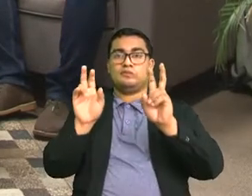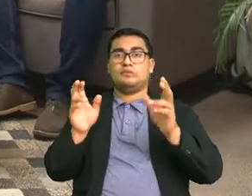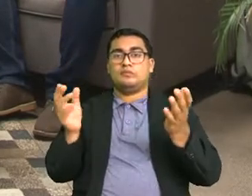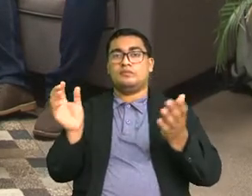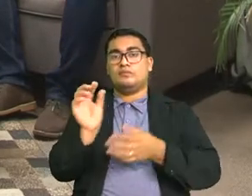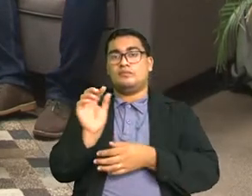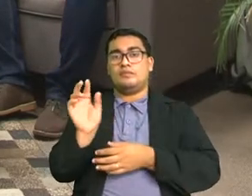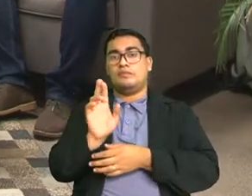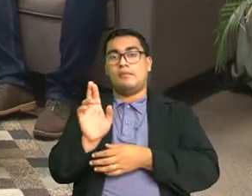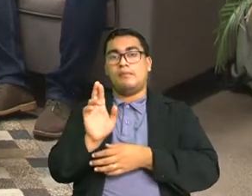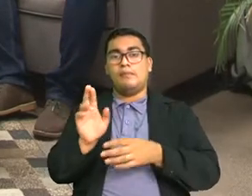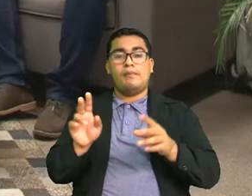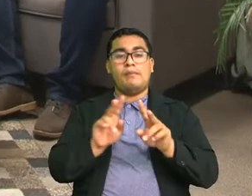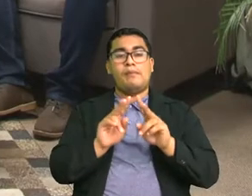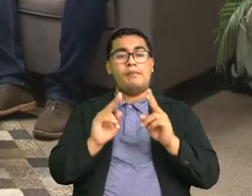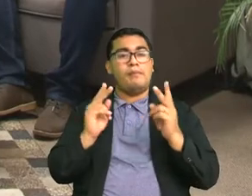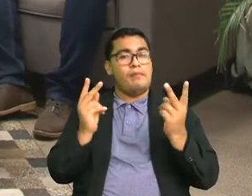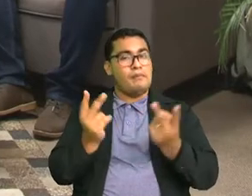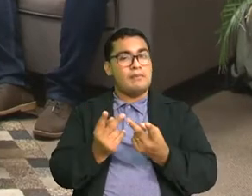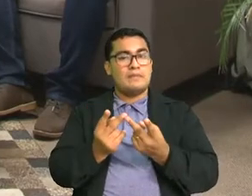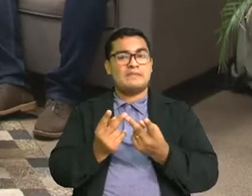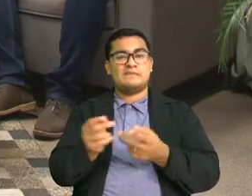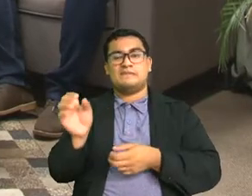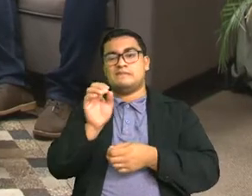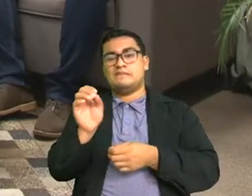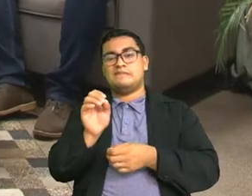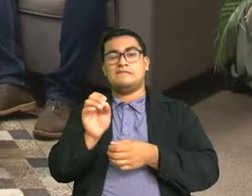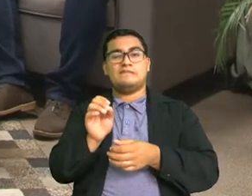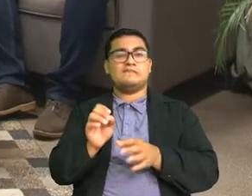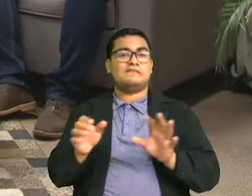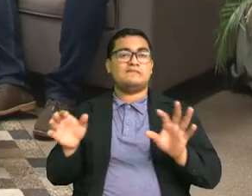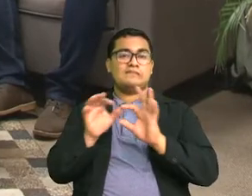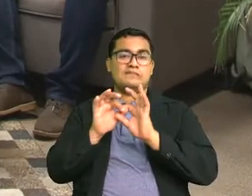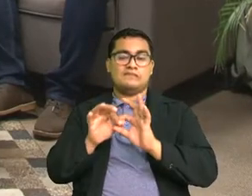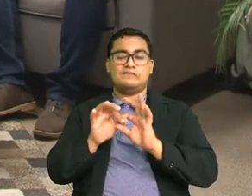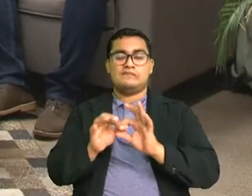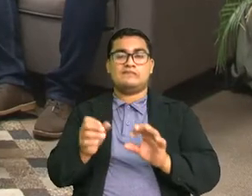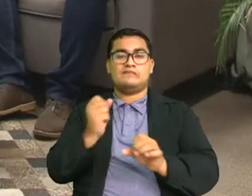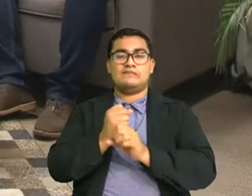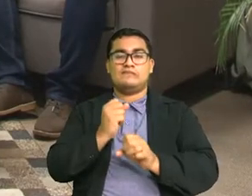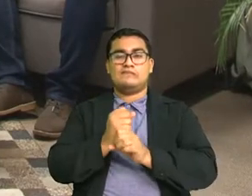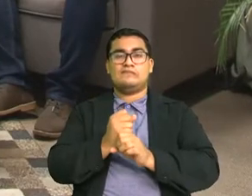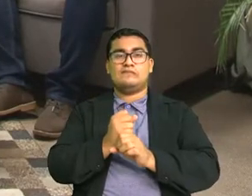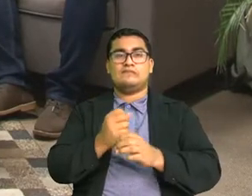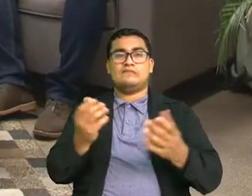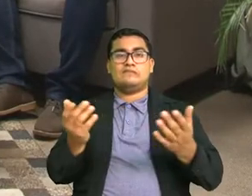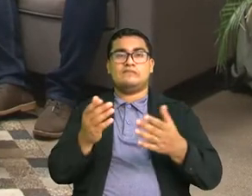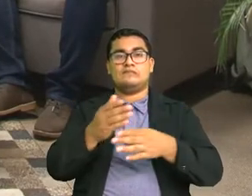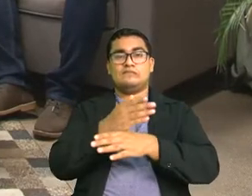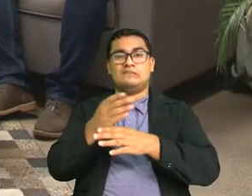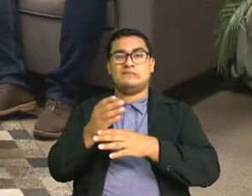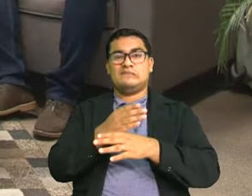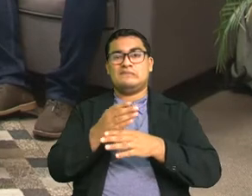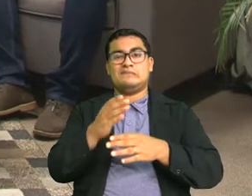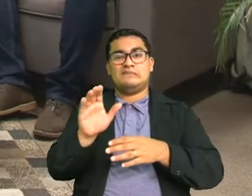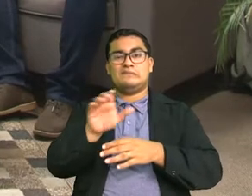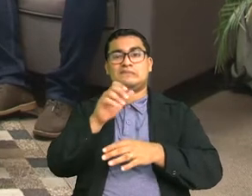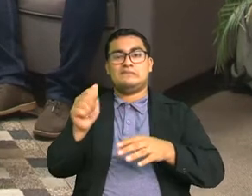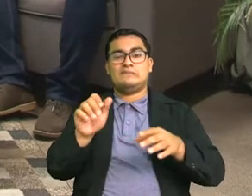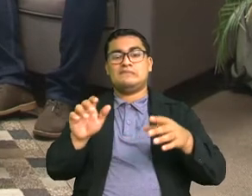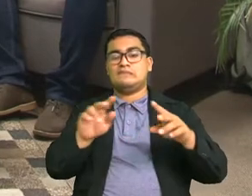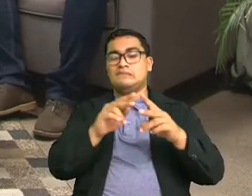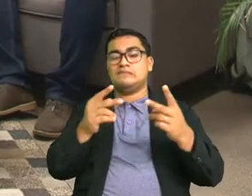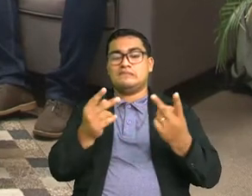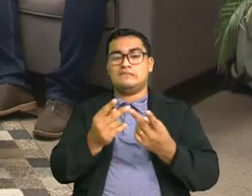hortalizas por ejemplo o asociarlo también a la producción de raíces y tubérculos de otros productos entonces nos hemos